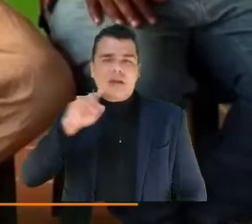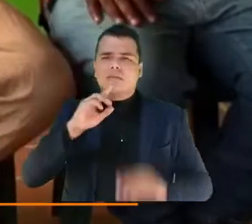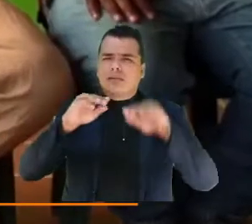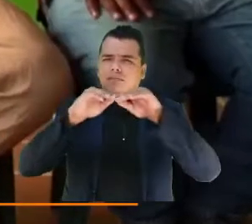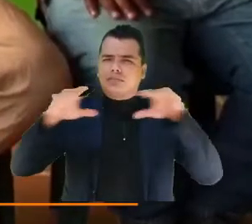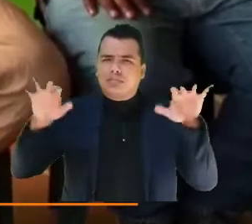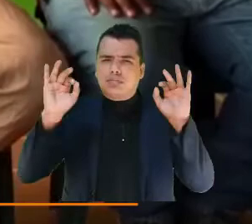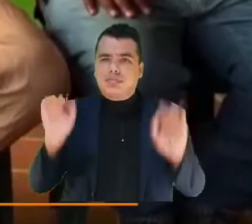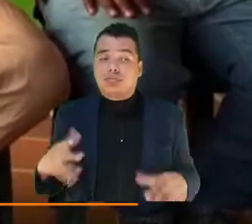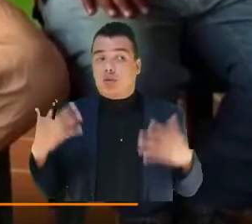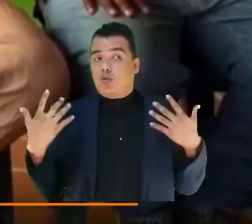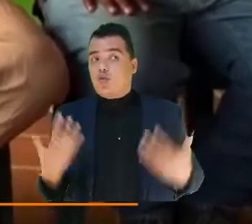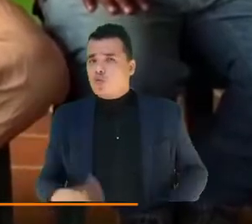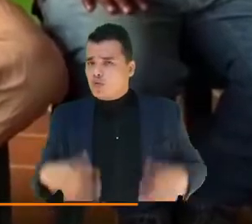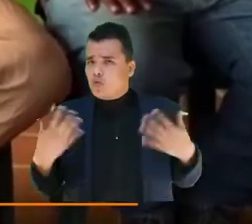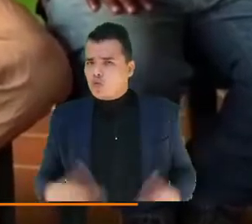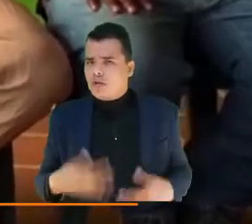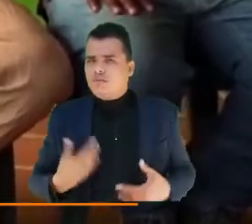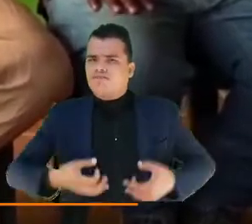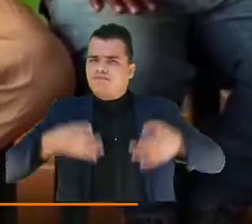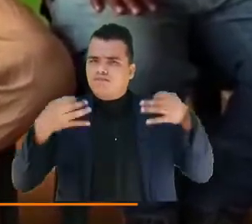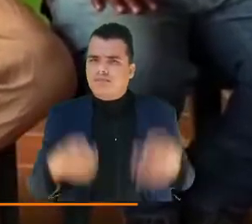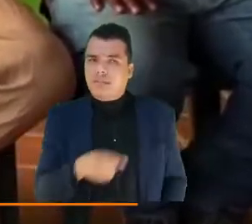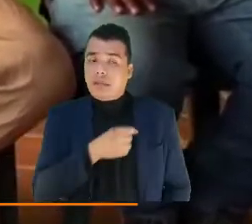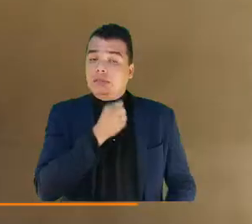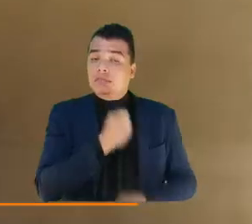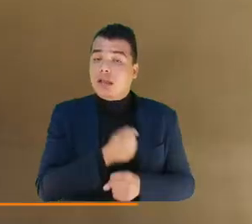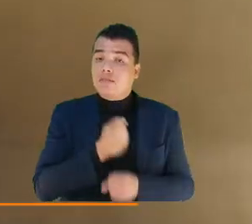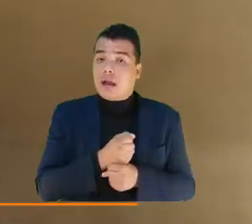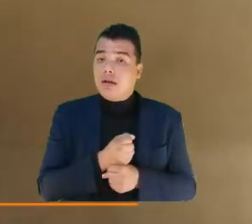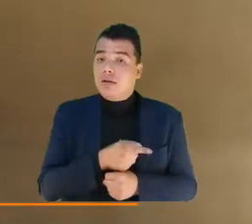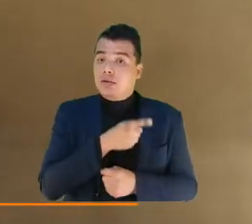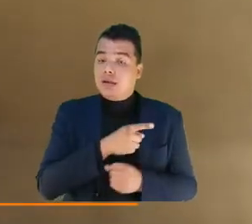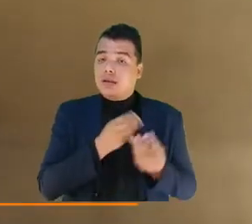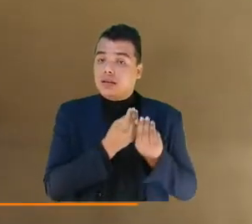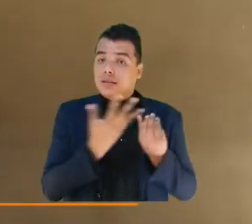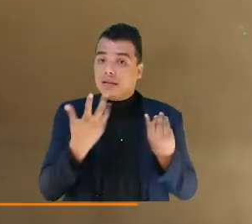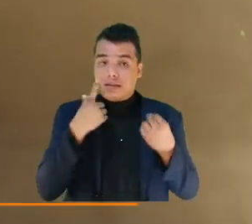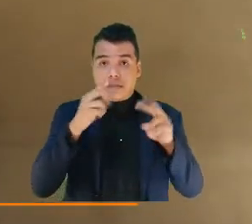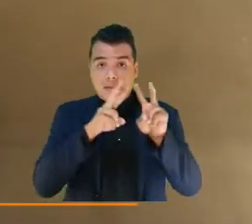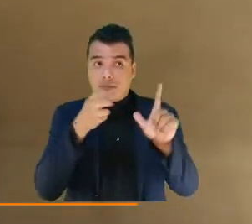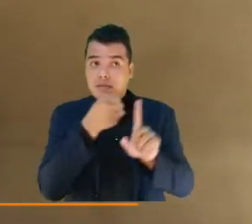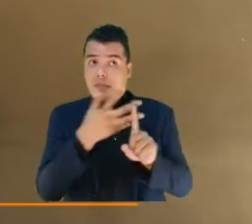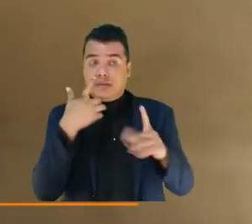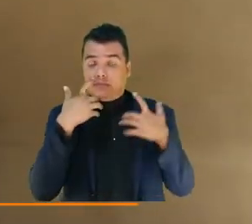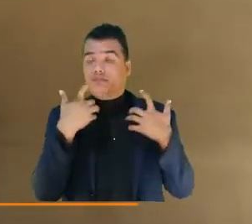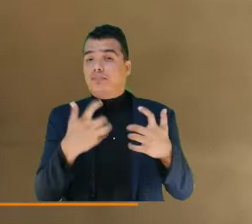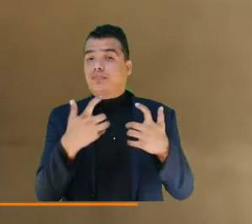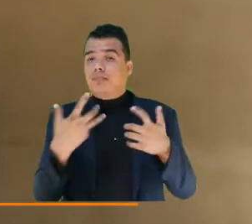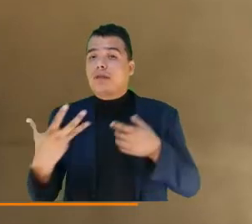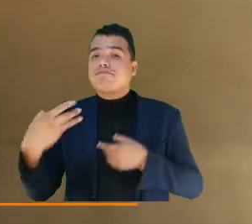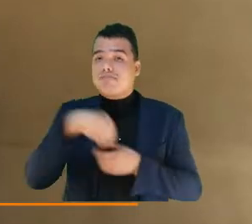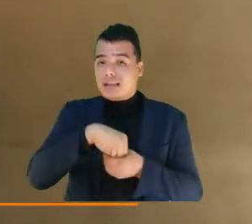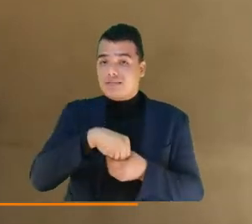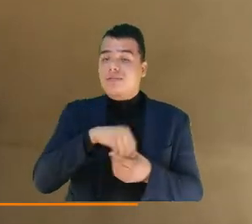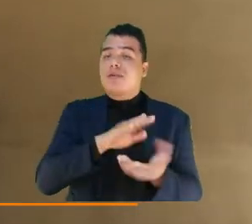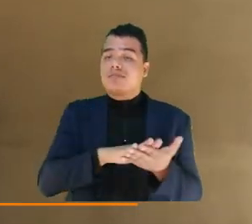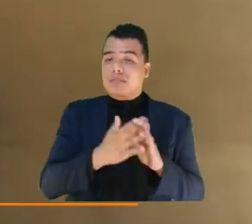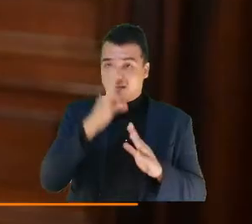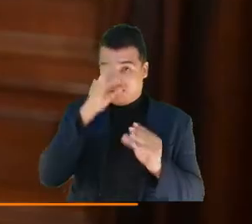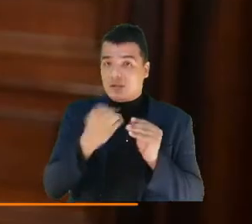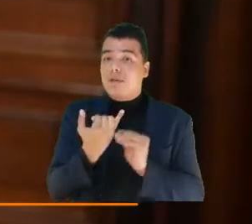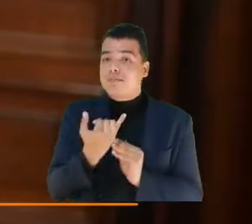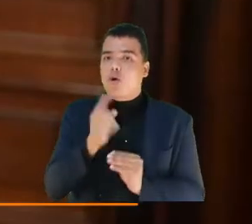Unidos, hizo que se reconociera el capítulo étnico para la paz, que hace parte integral del acuerdo de